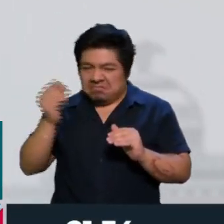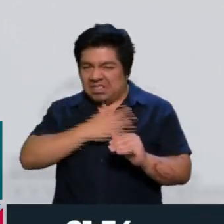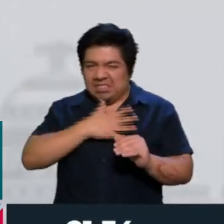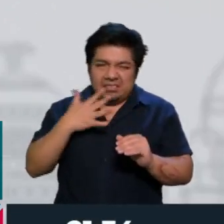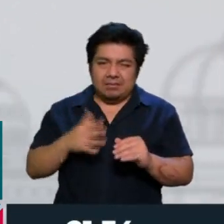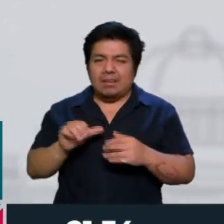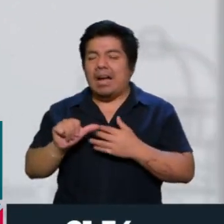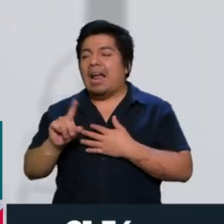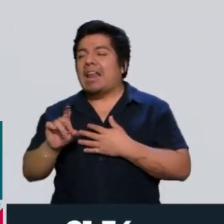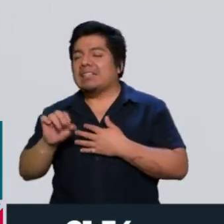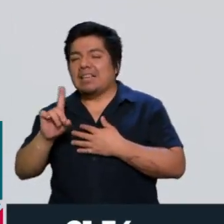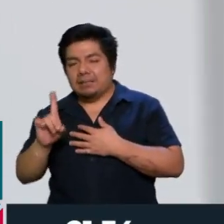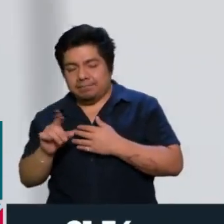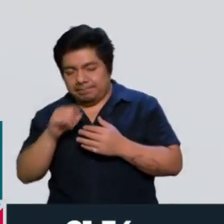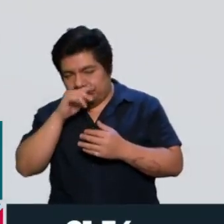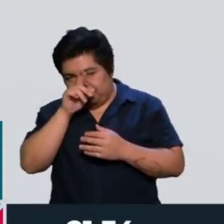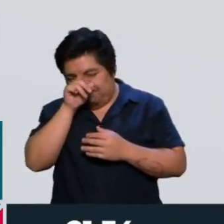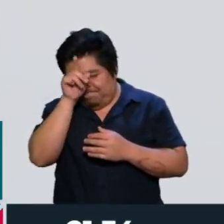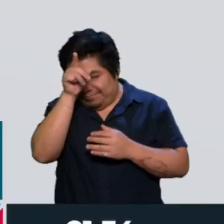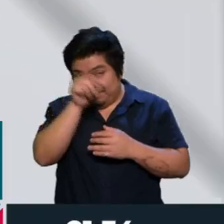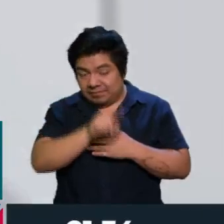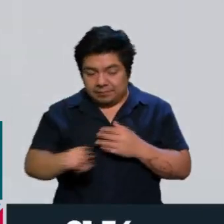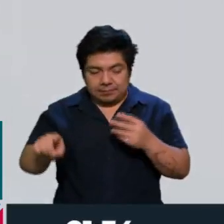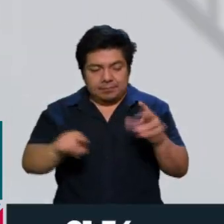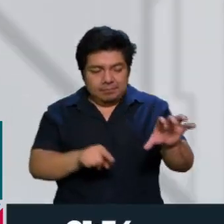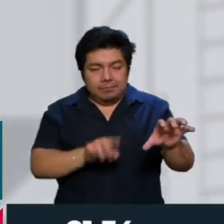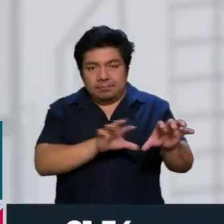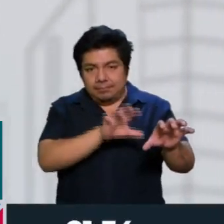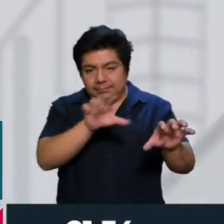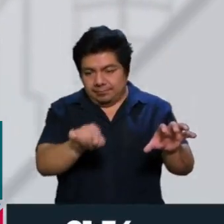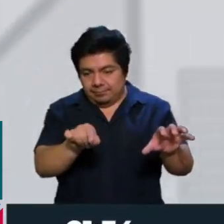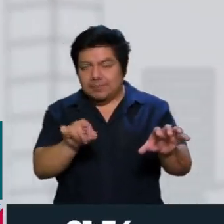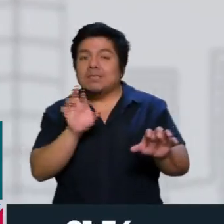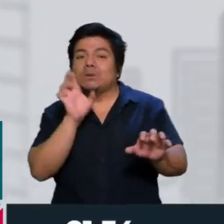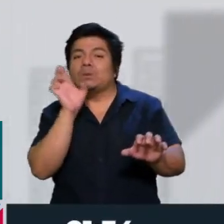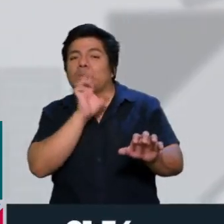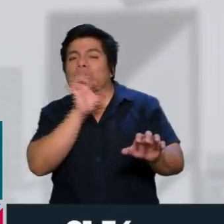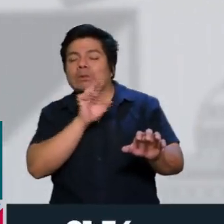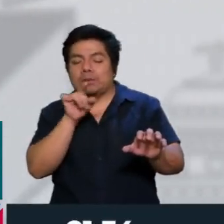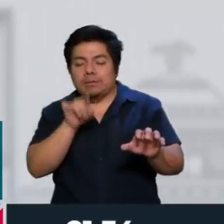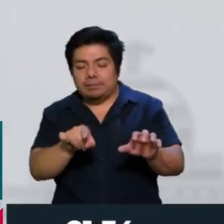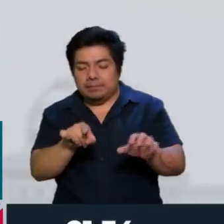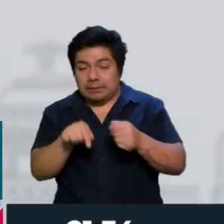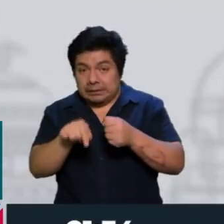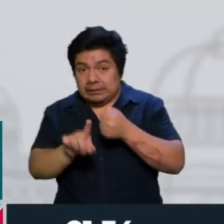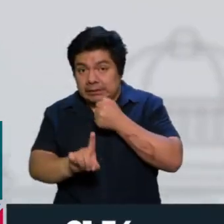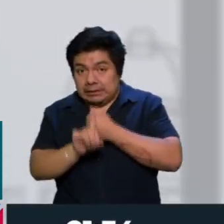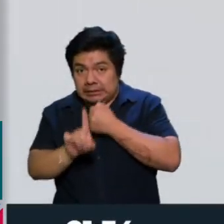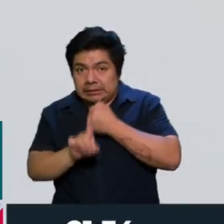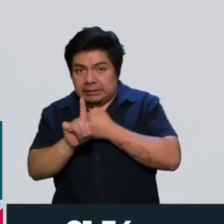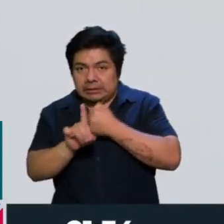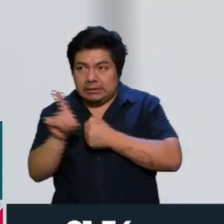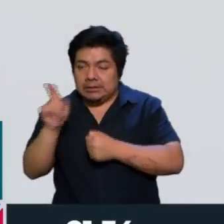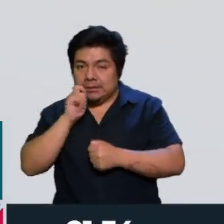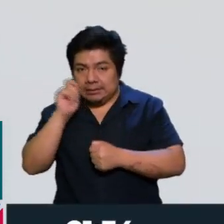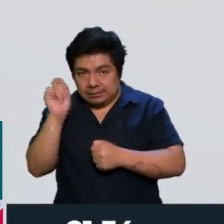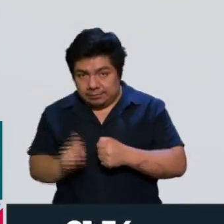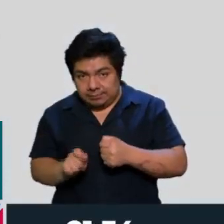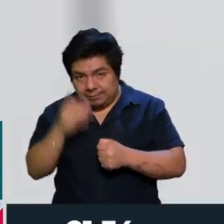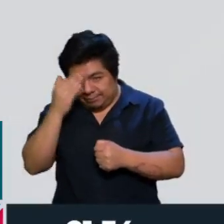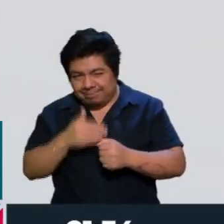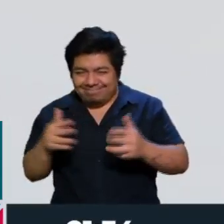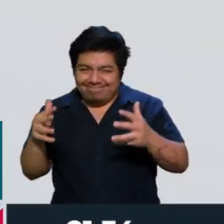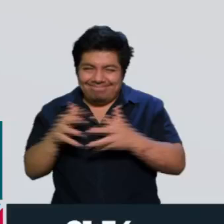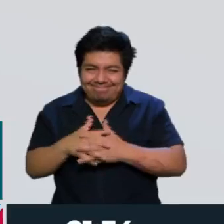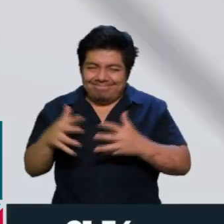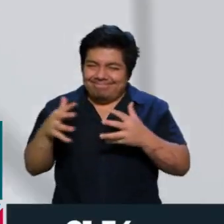llamado Al-Assad. Por otro lado, Rusia. Rusia que está con este problema en Ucrania, en donde está